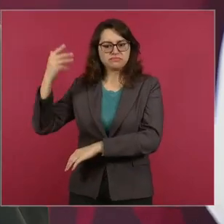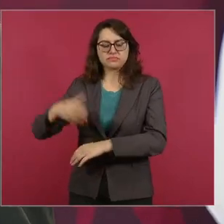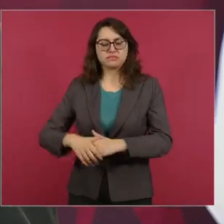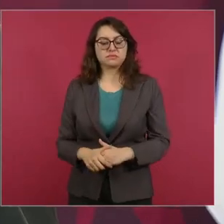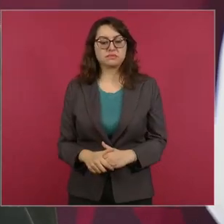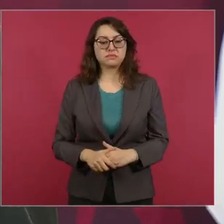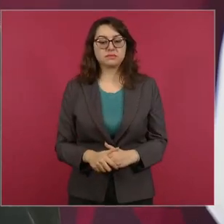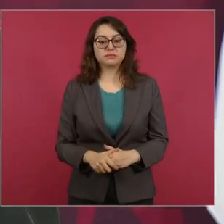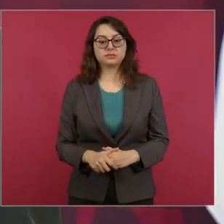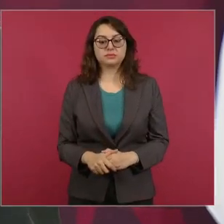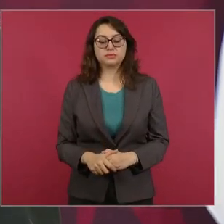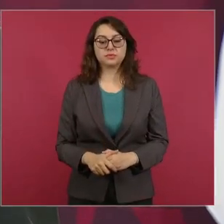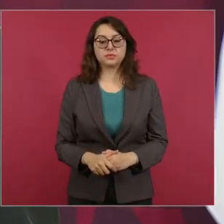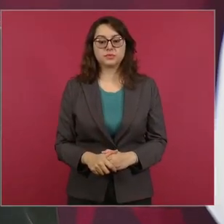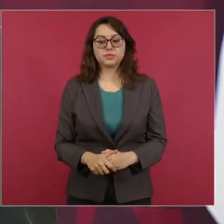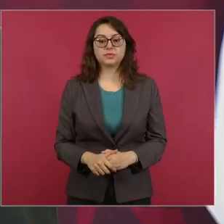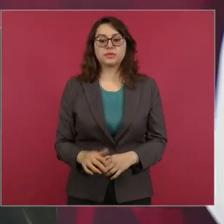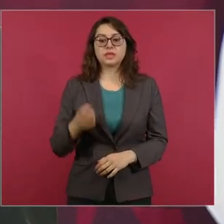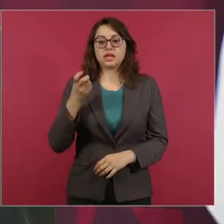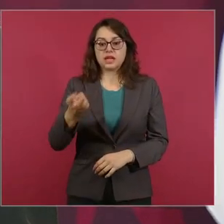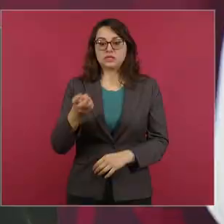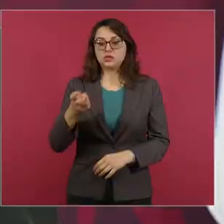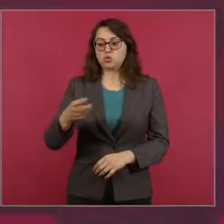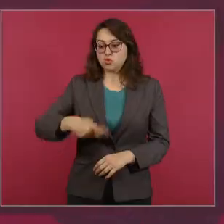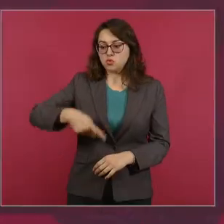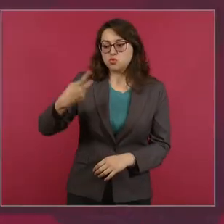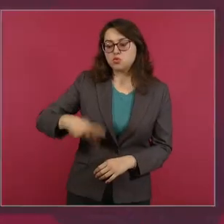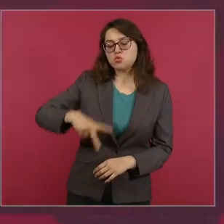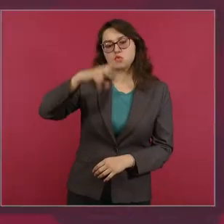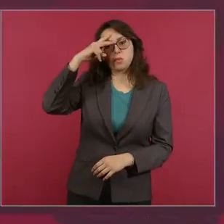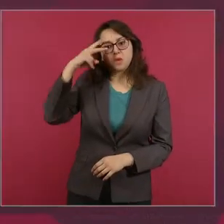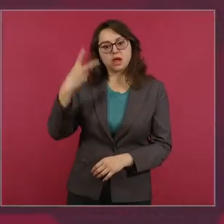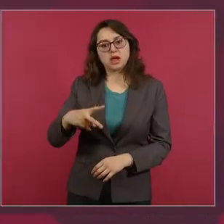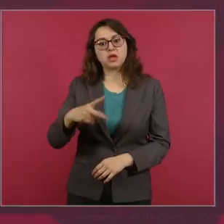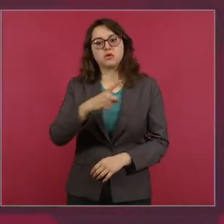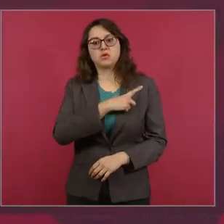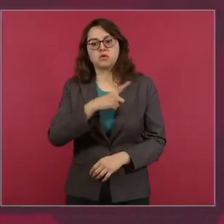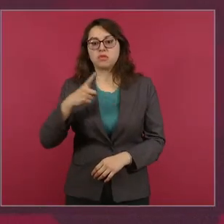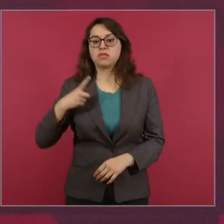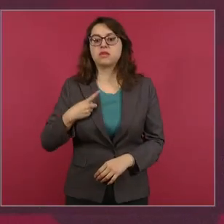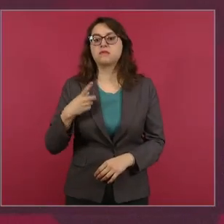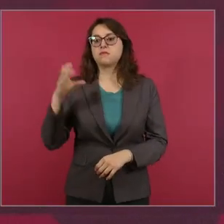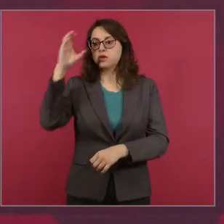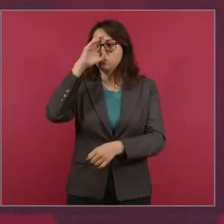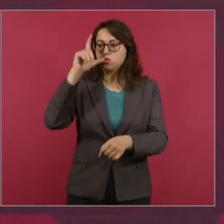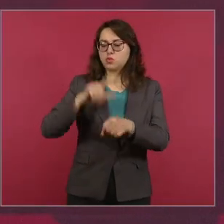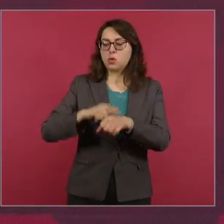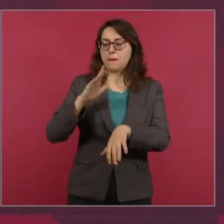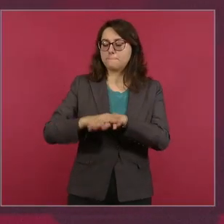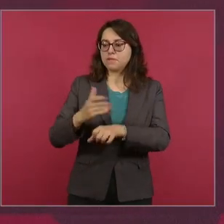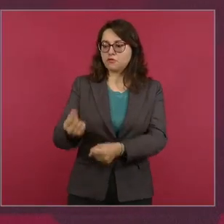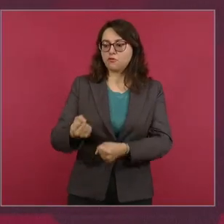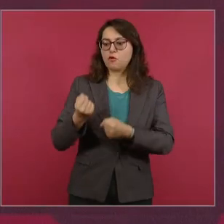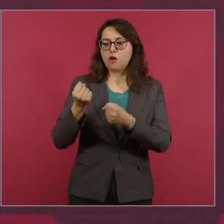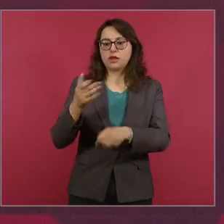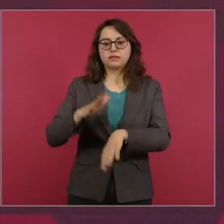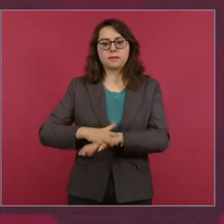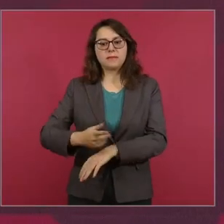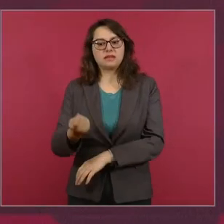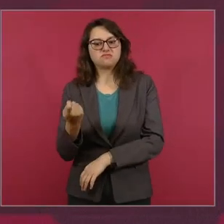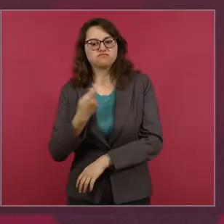entonces tenemos que exaltar, tenemos que fortalecer nuestra